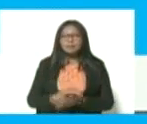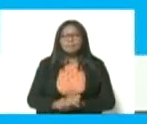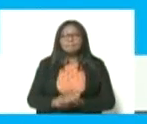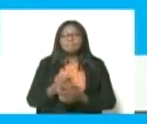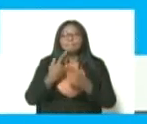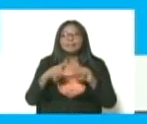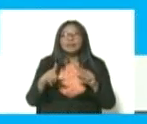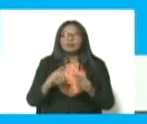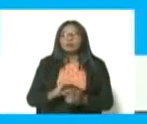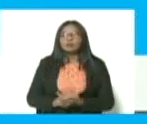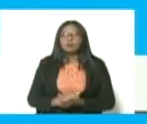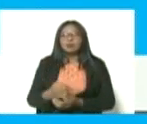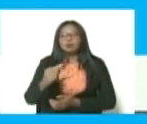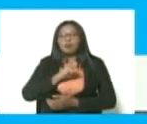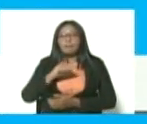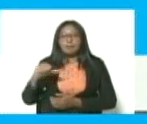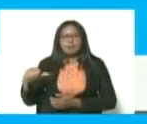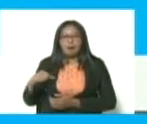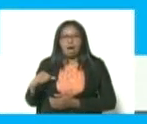era en privado,